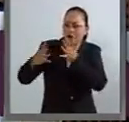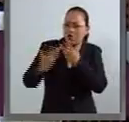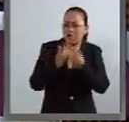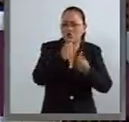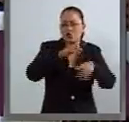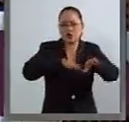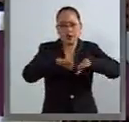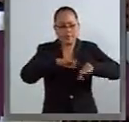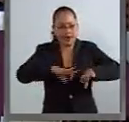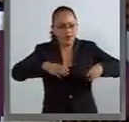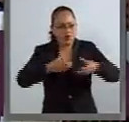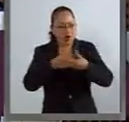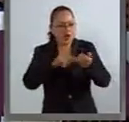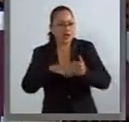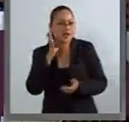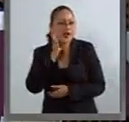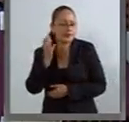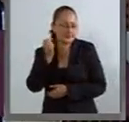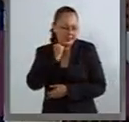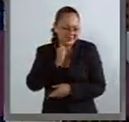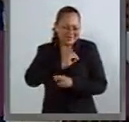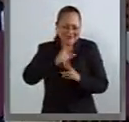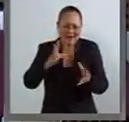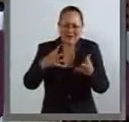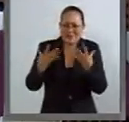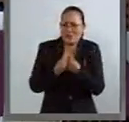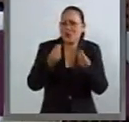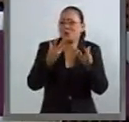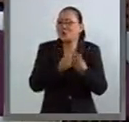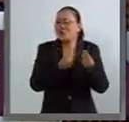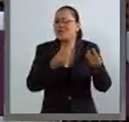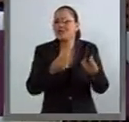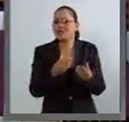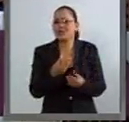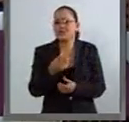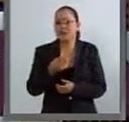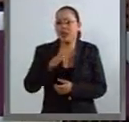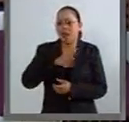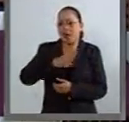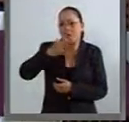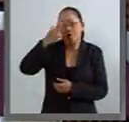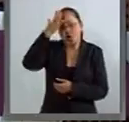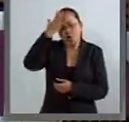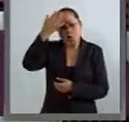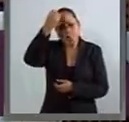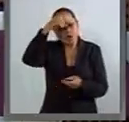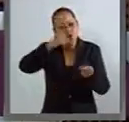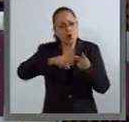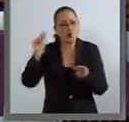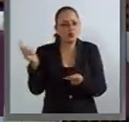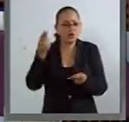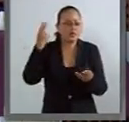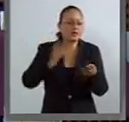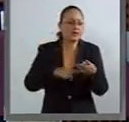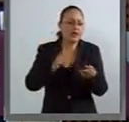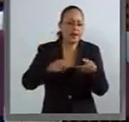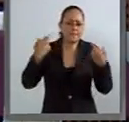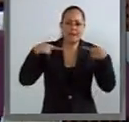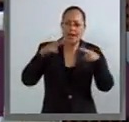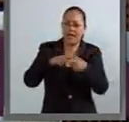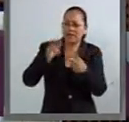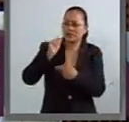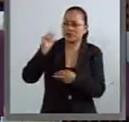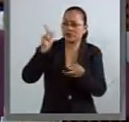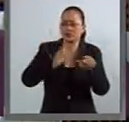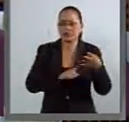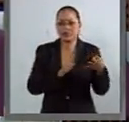trabajo legislativo, ¿no? Porque si realmente escuchas a líderes de opinión, a universidades, académicos,